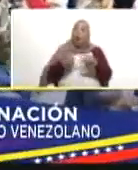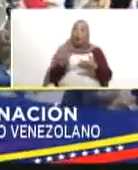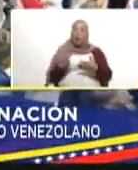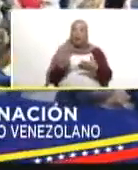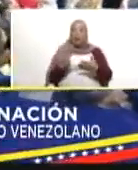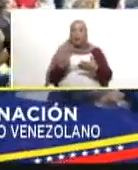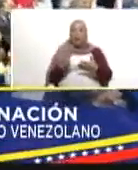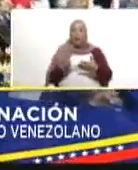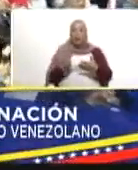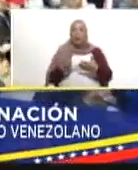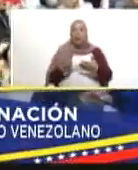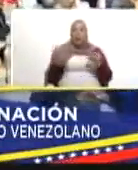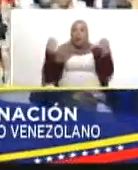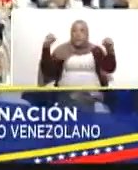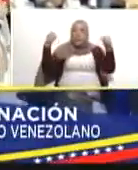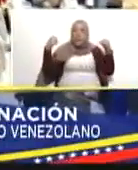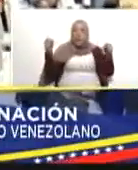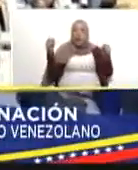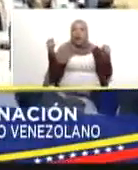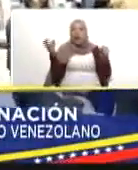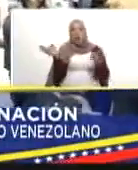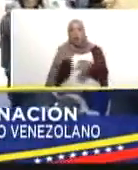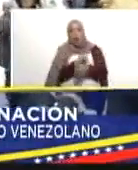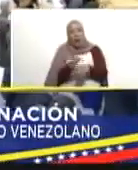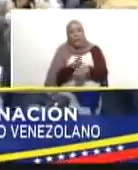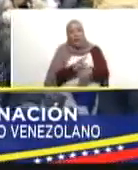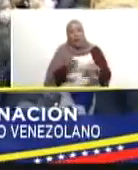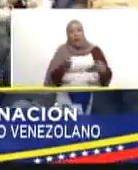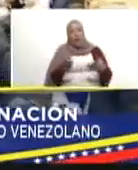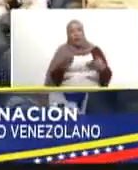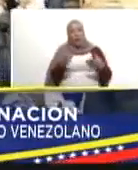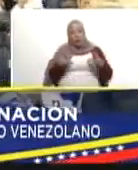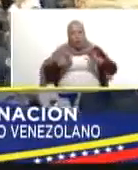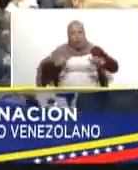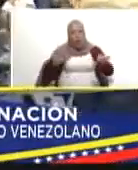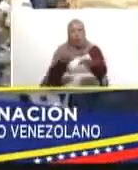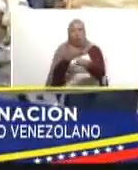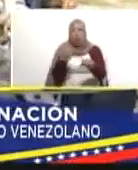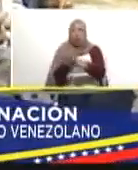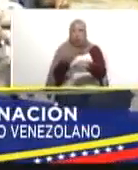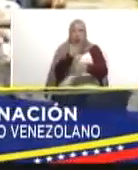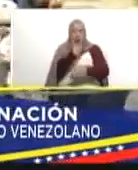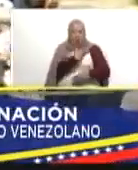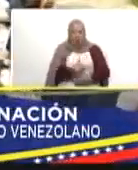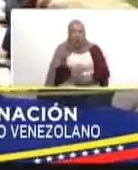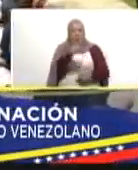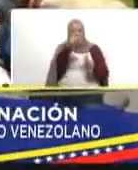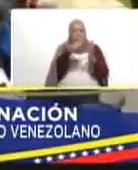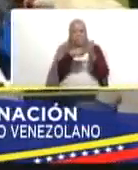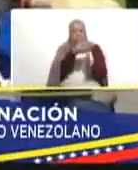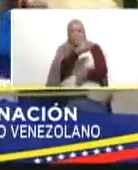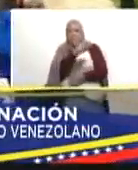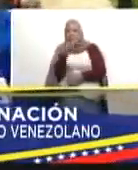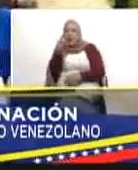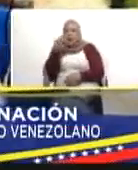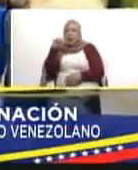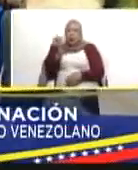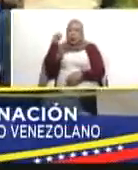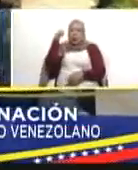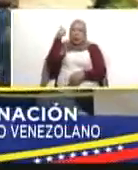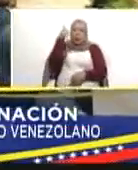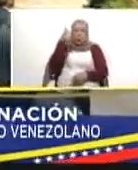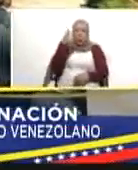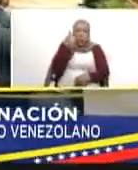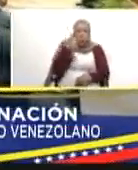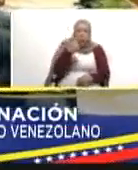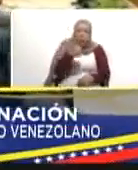Y serían activados de inmediato y se arrepentí por 1 años